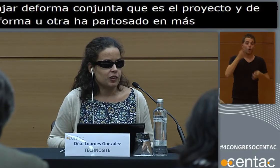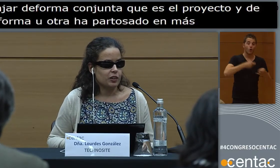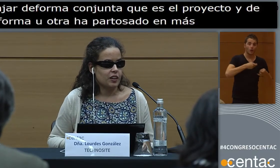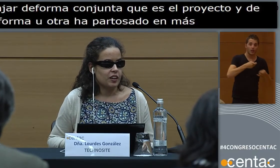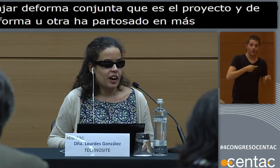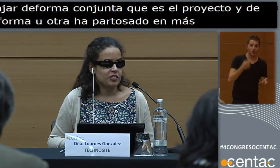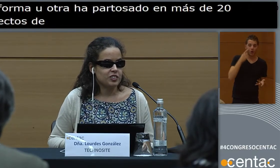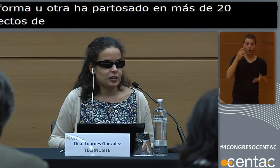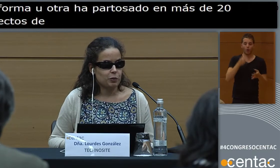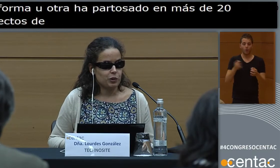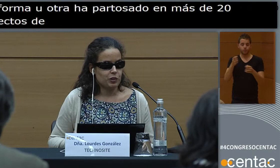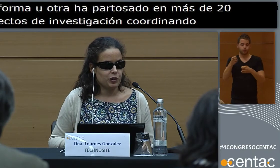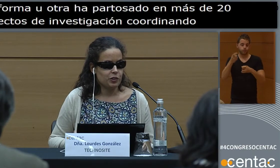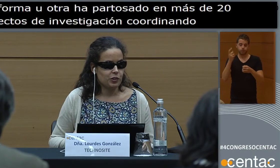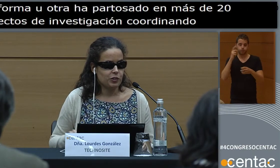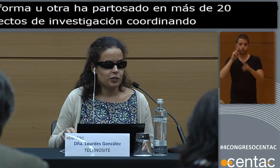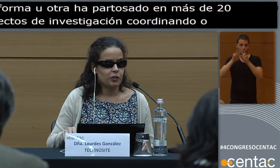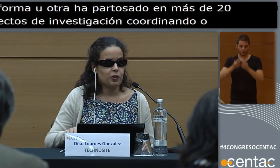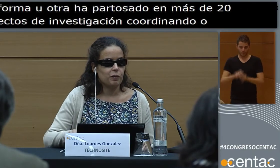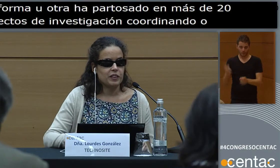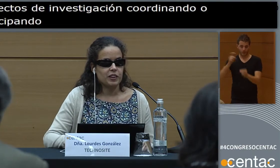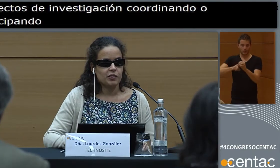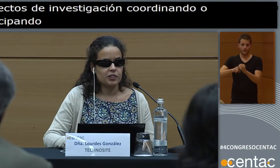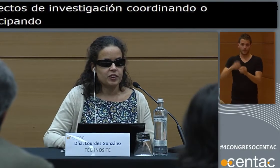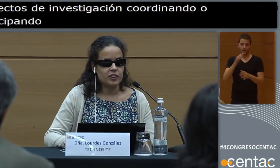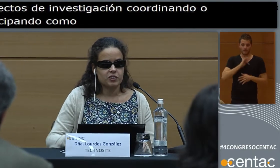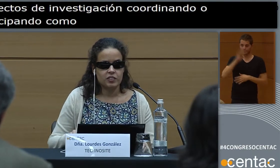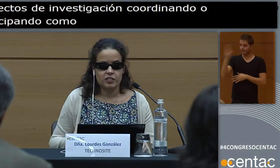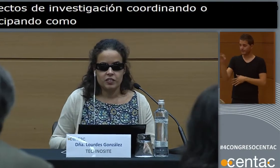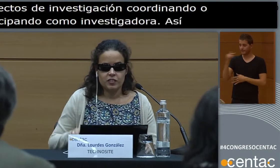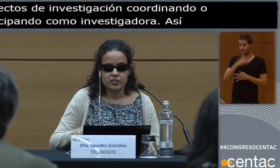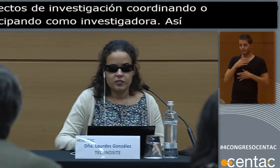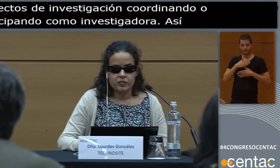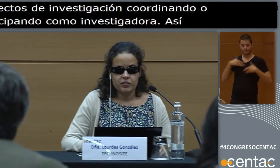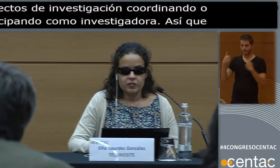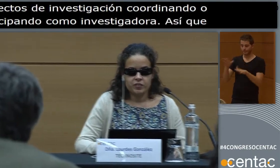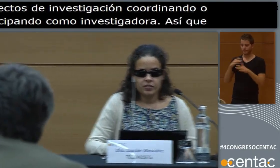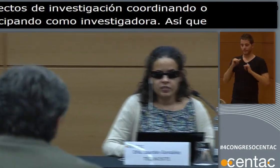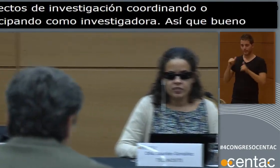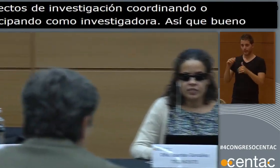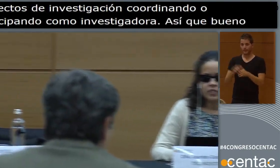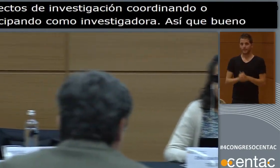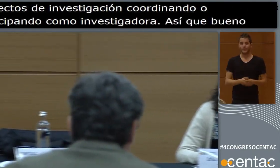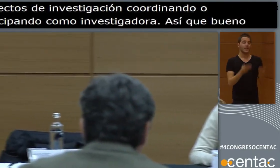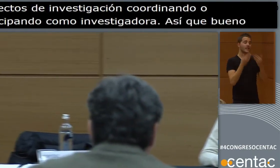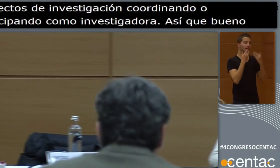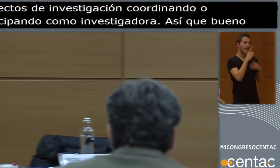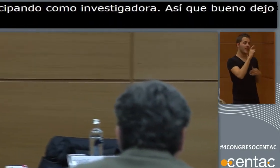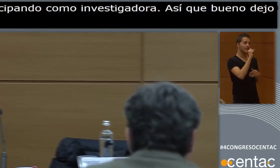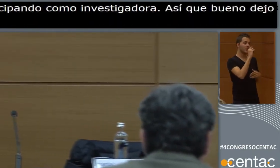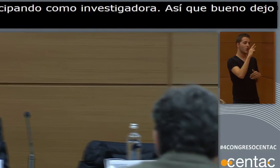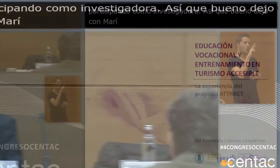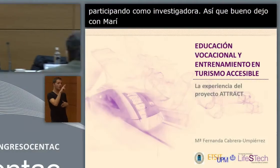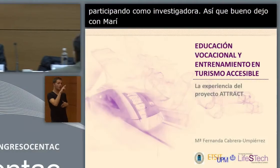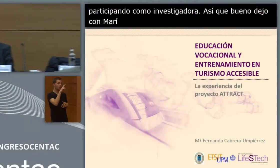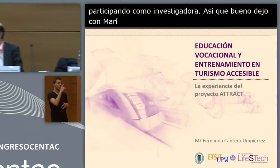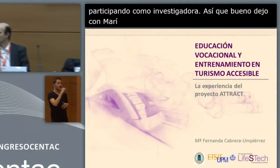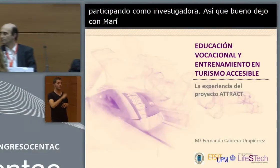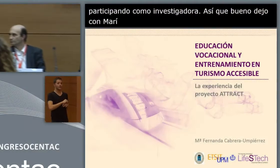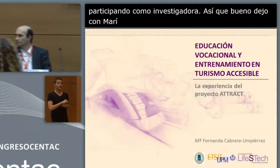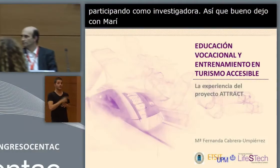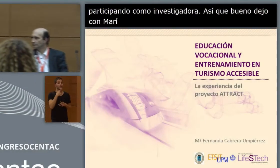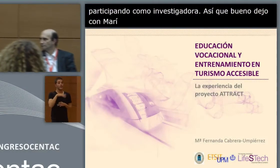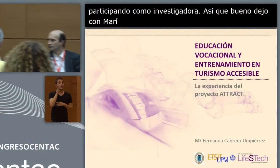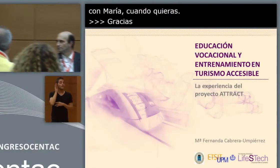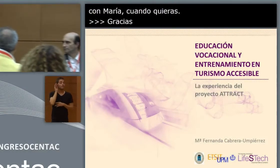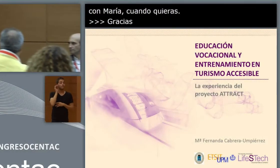como investigadora. Así que bueno, os dejo con María, cuando quieras. Gracias, Lourdes. Lourdes